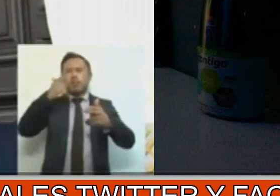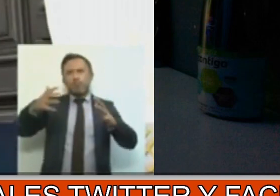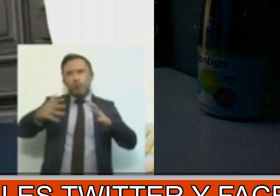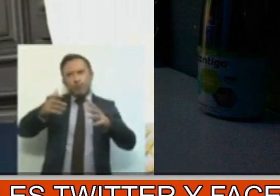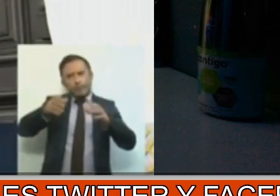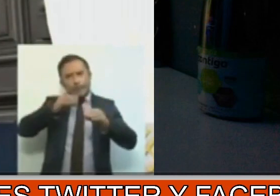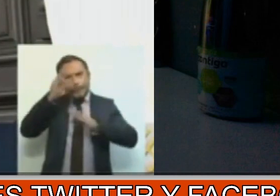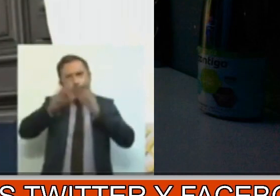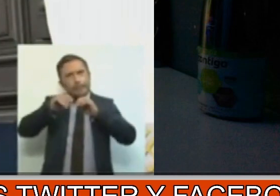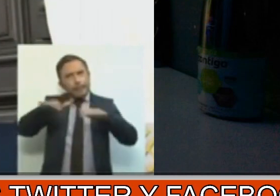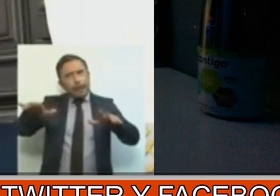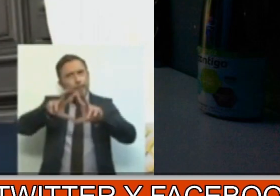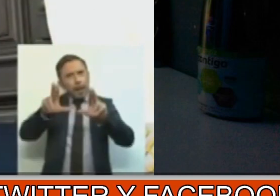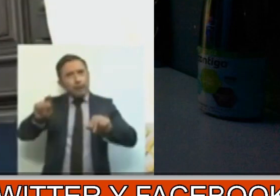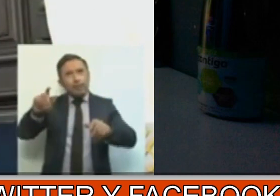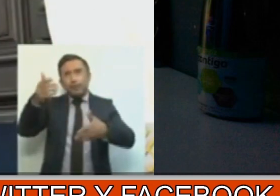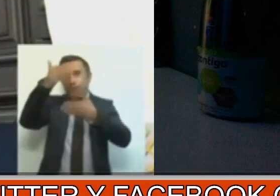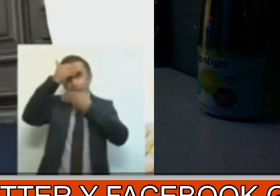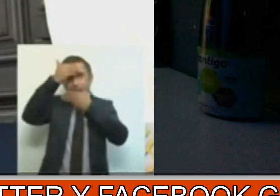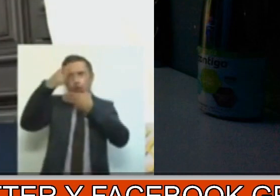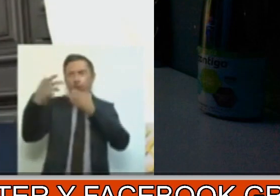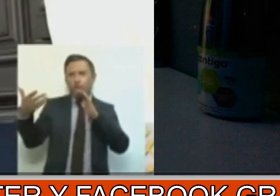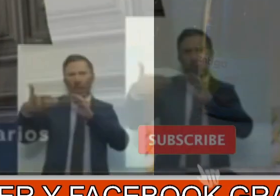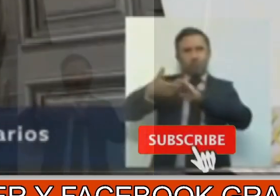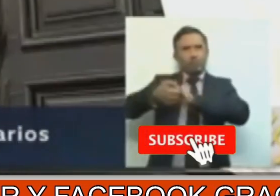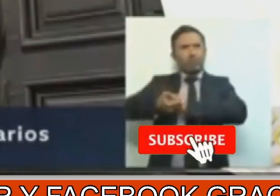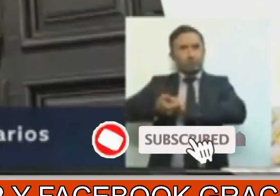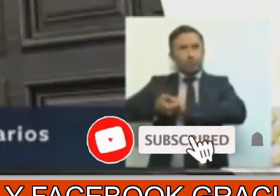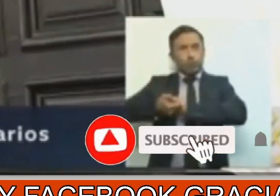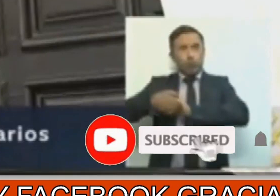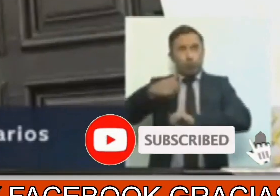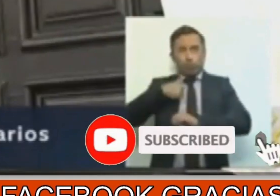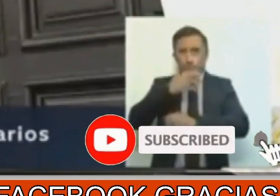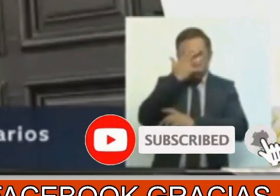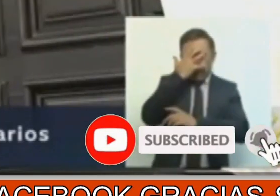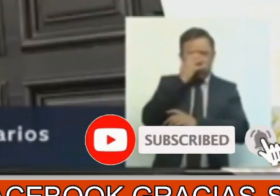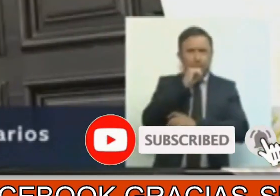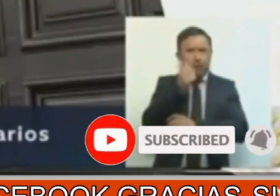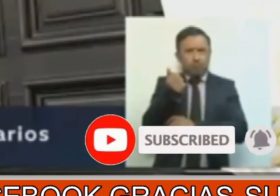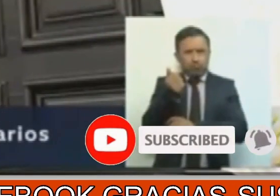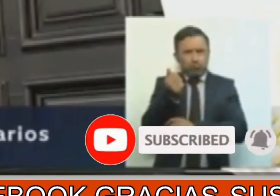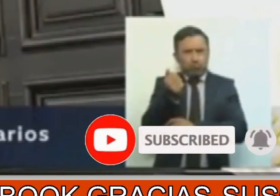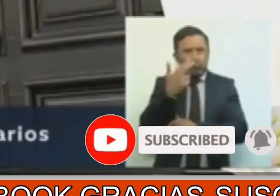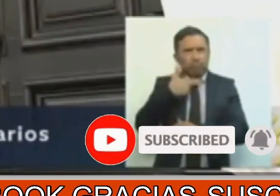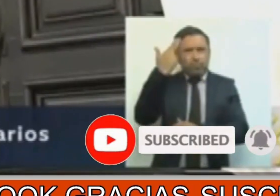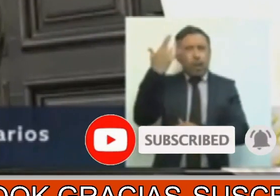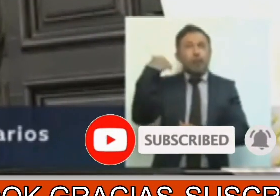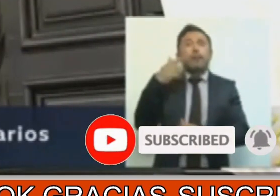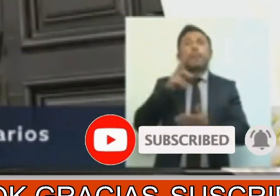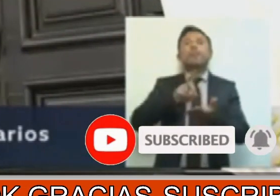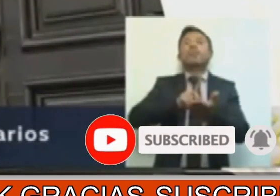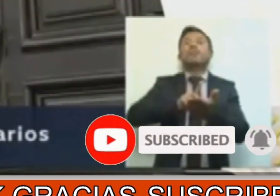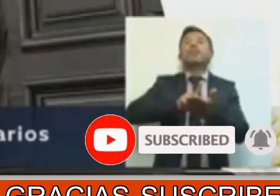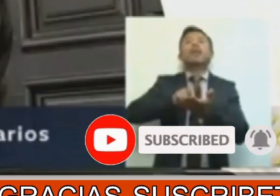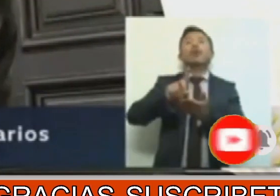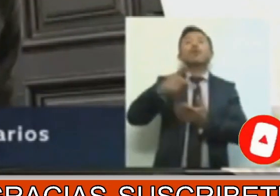de la mano con los zapatistas. Y no nos avergüenza. Estuvimos dando la batalla por los derechos de los